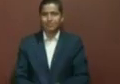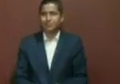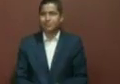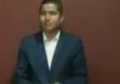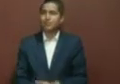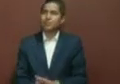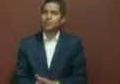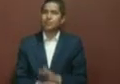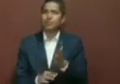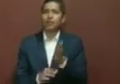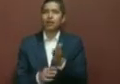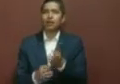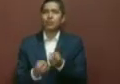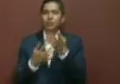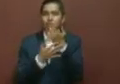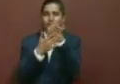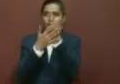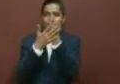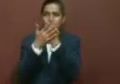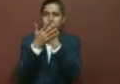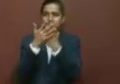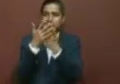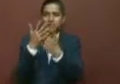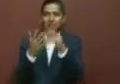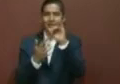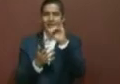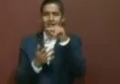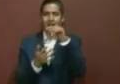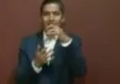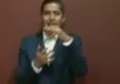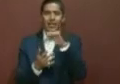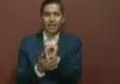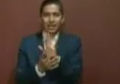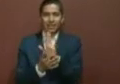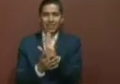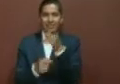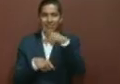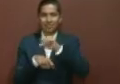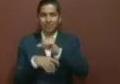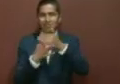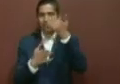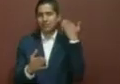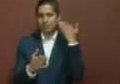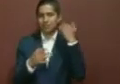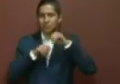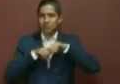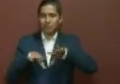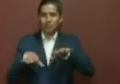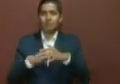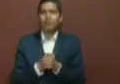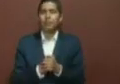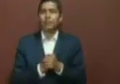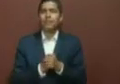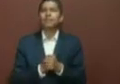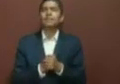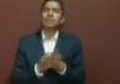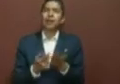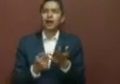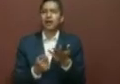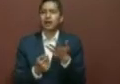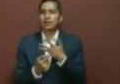más bien los datos que refleja el INEGI de la semana pasada, nos da